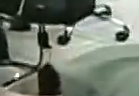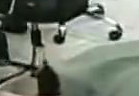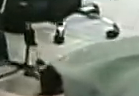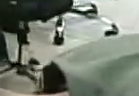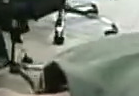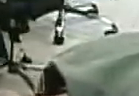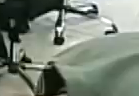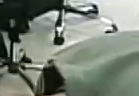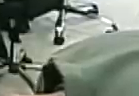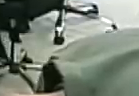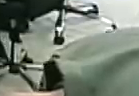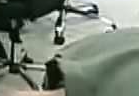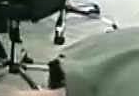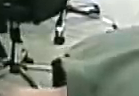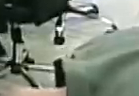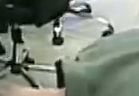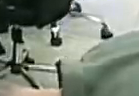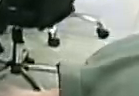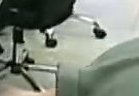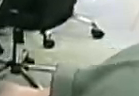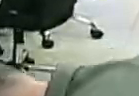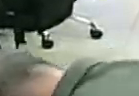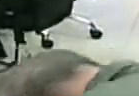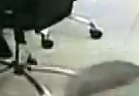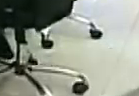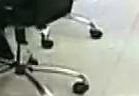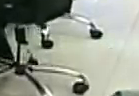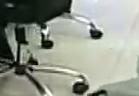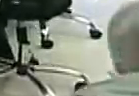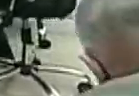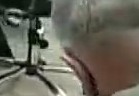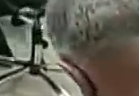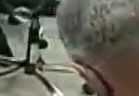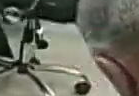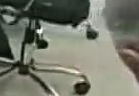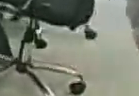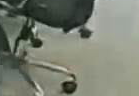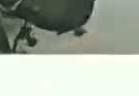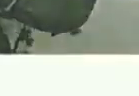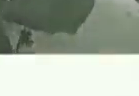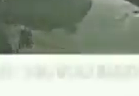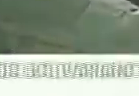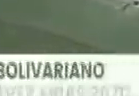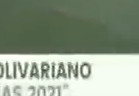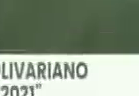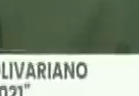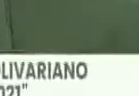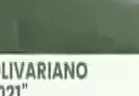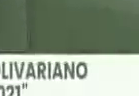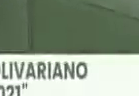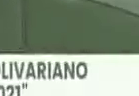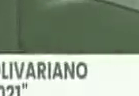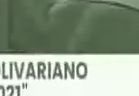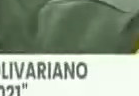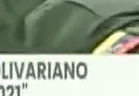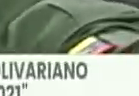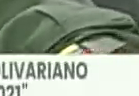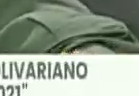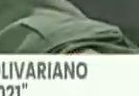de defensa integral presentes en esta importante y destacada reunión de trabajo, en la que además estará liderando